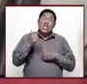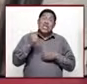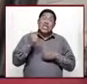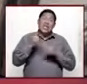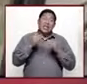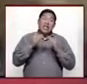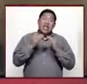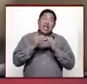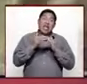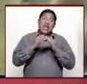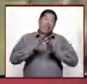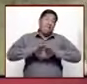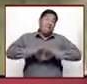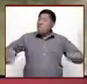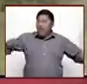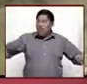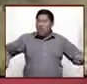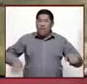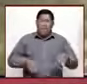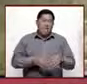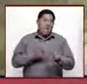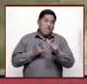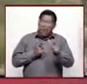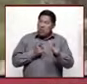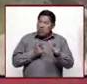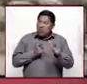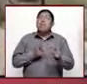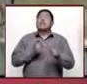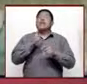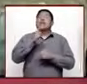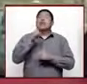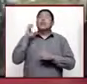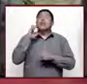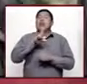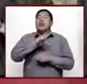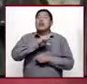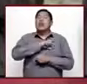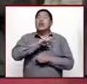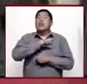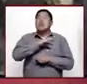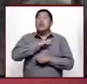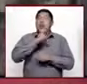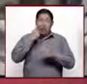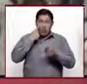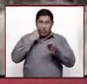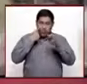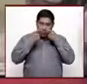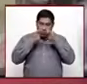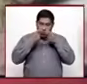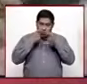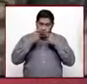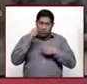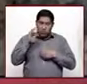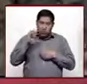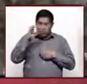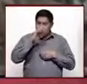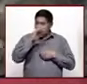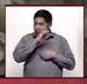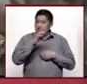allanamientos a domicilios fueron ejecutados. Más de 100 policías siguen operando en la zona en busca del